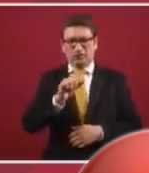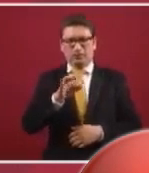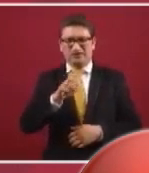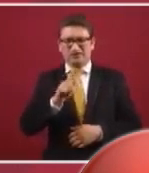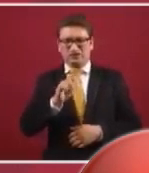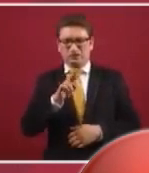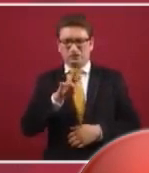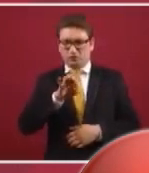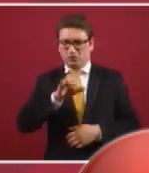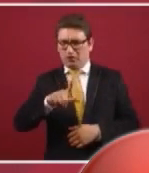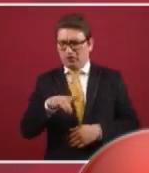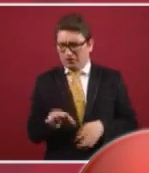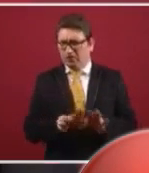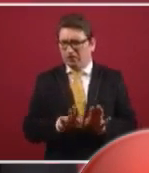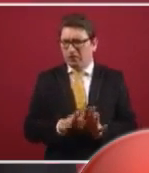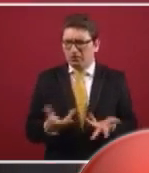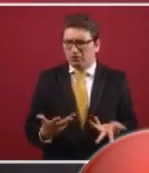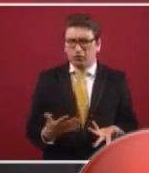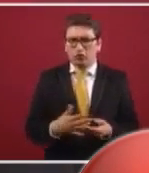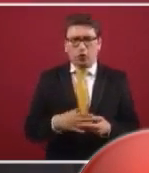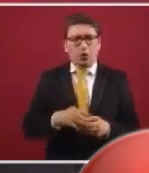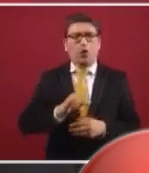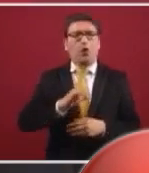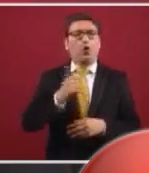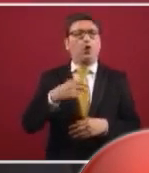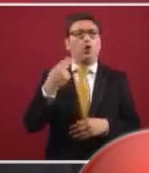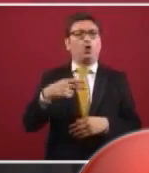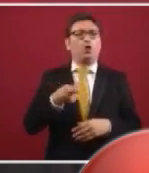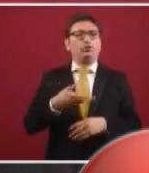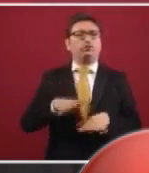ni siquiera con otro.